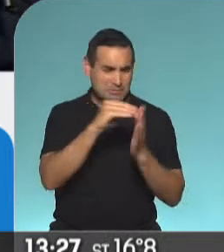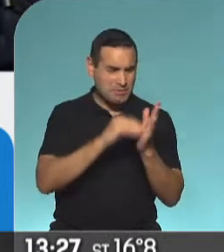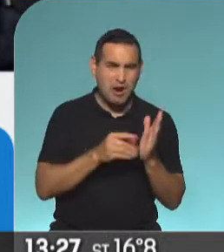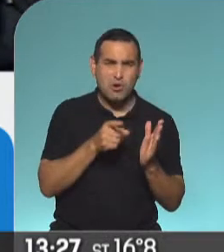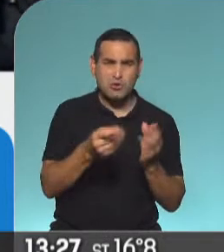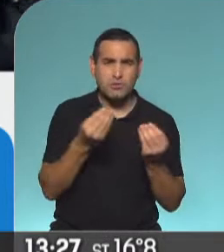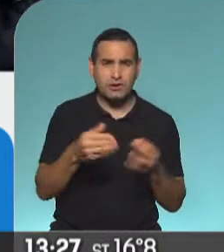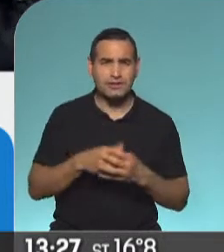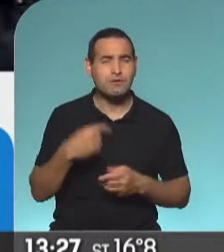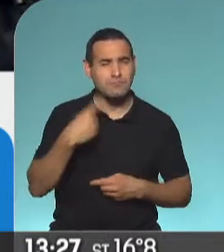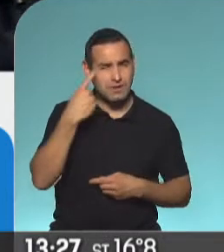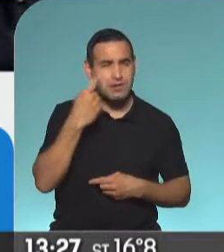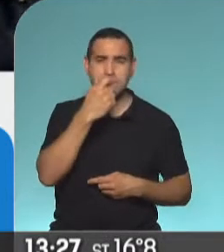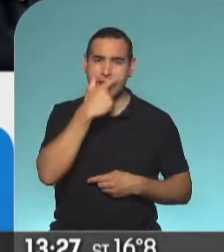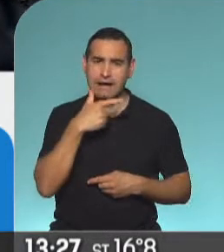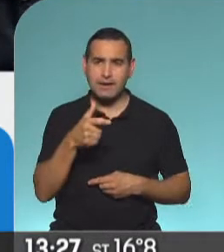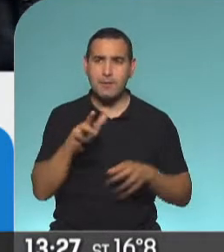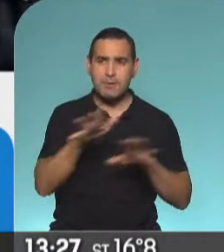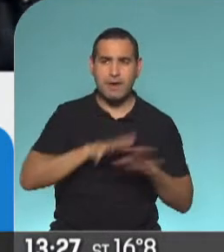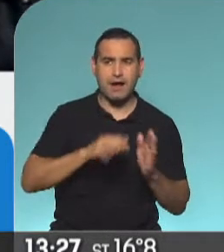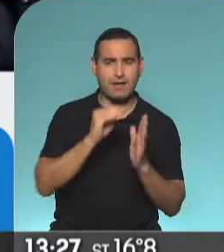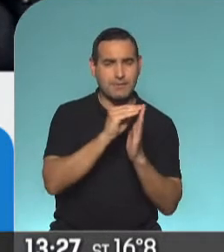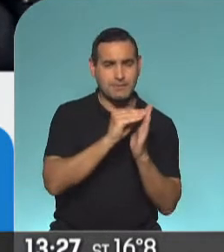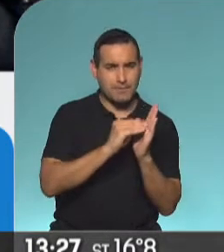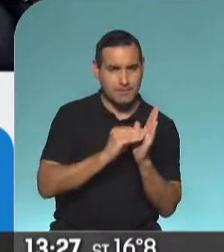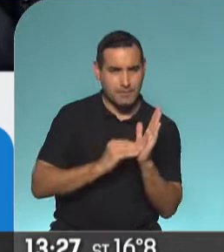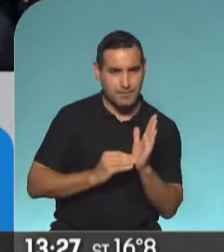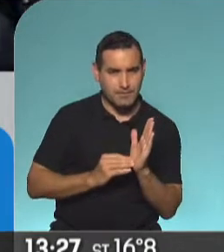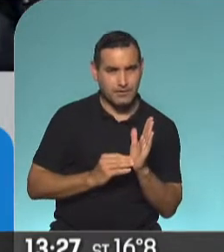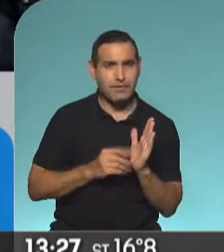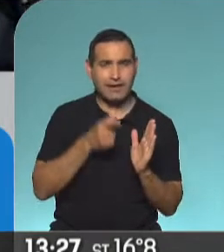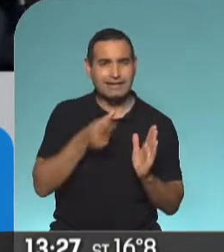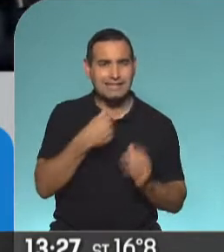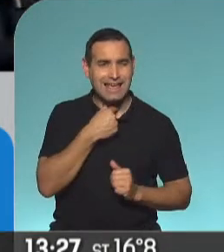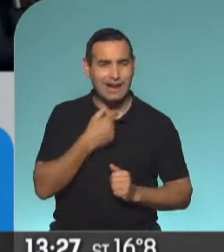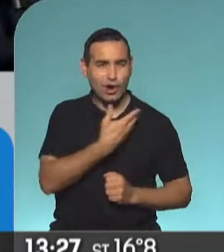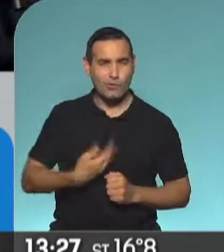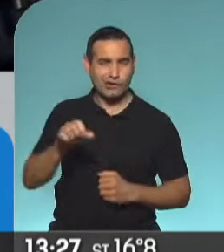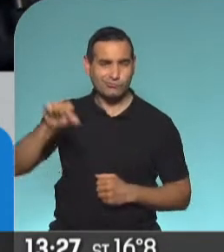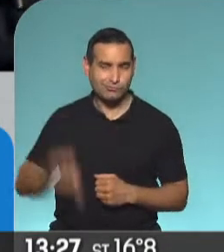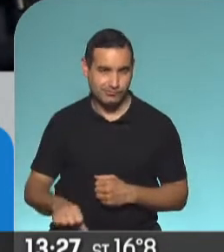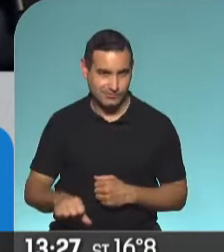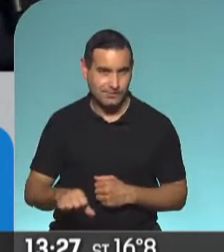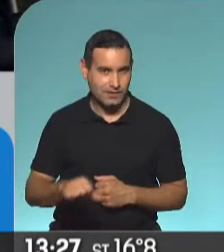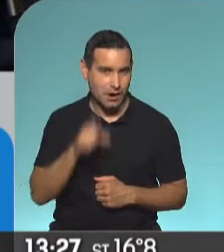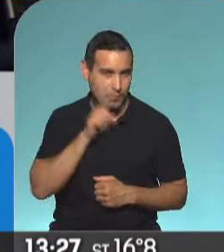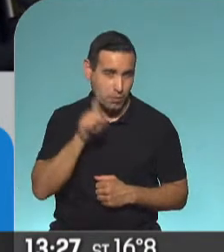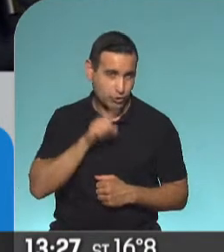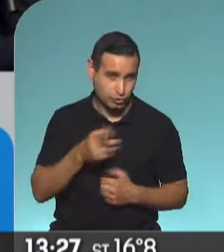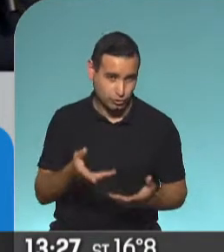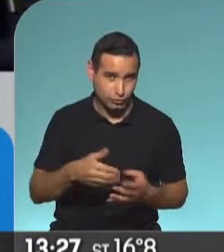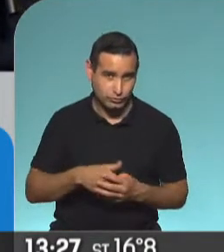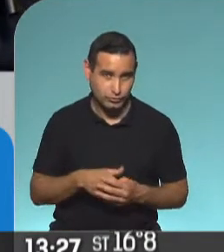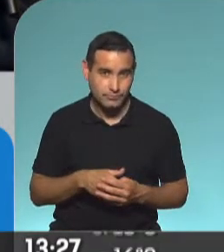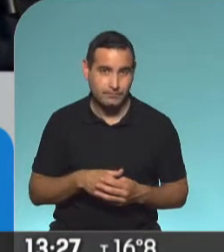yo creo que está construyendo un relato que legitime su actitud claramente desestabilizante, claramente destituyente, si se